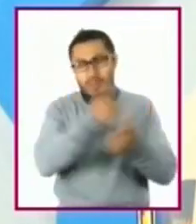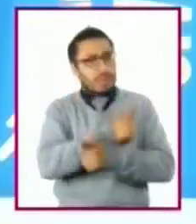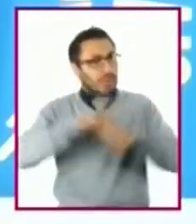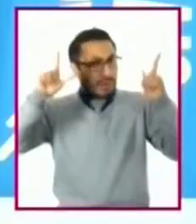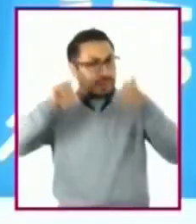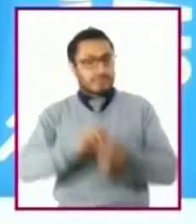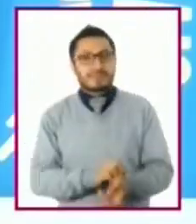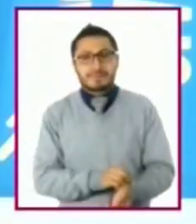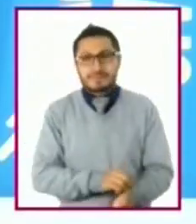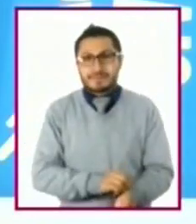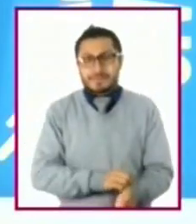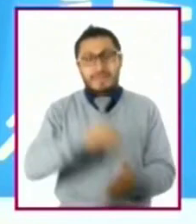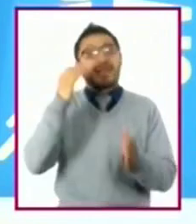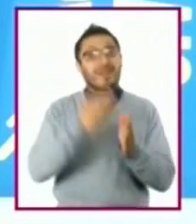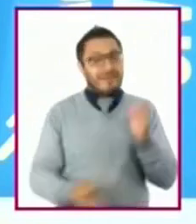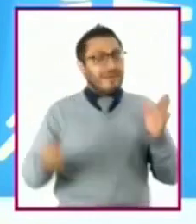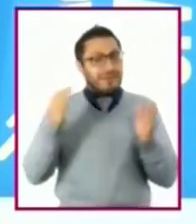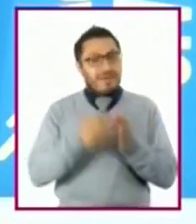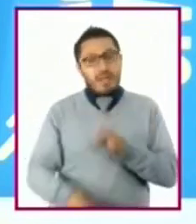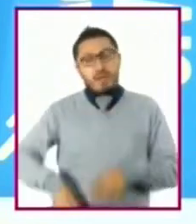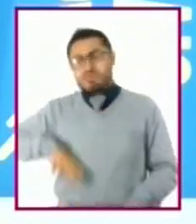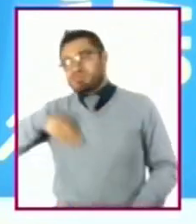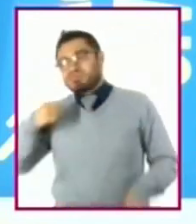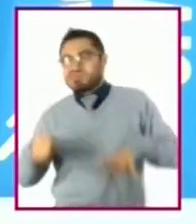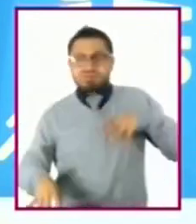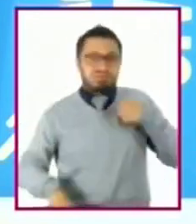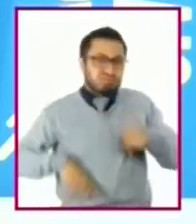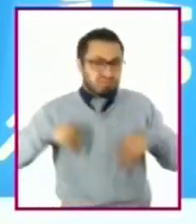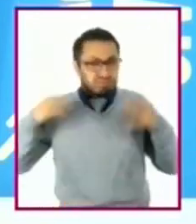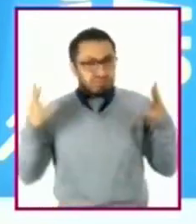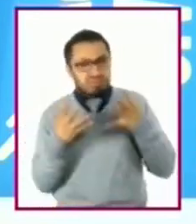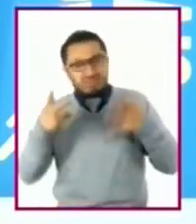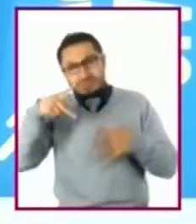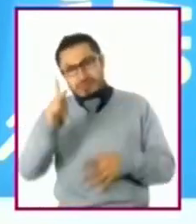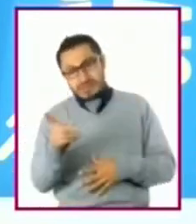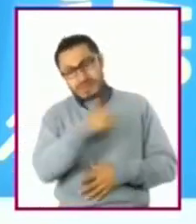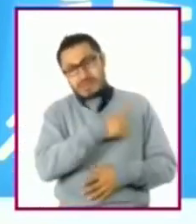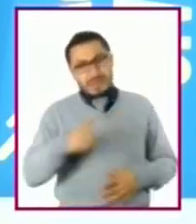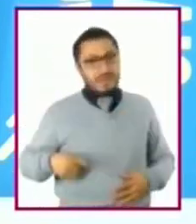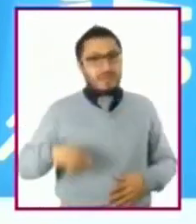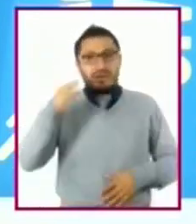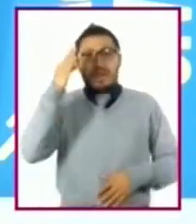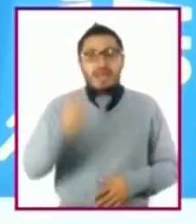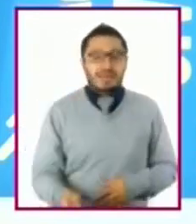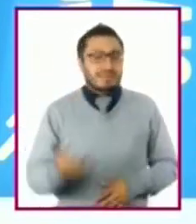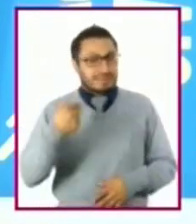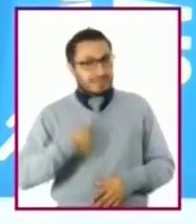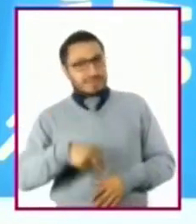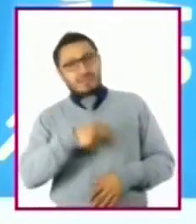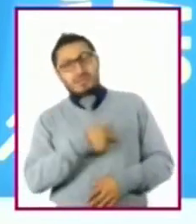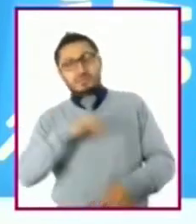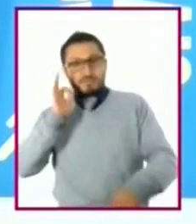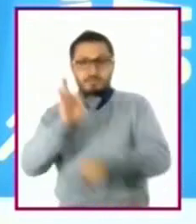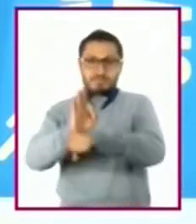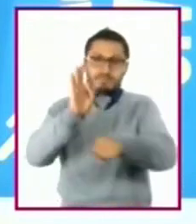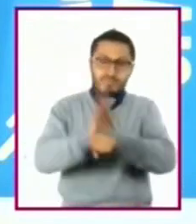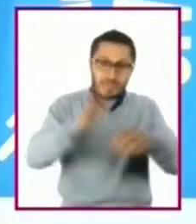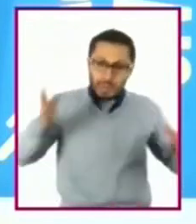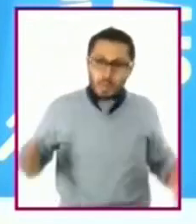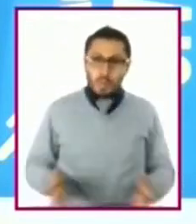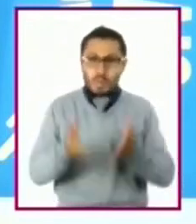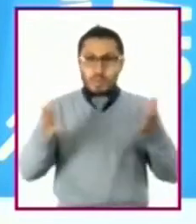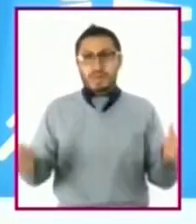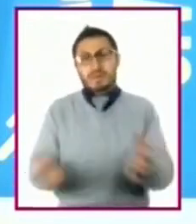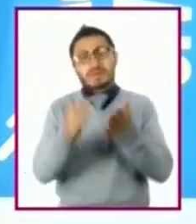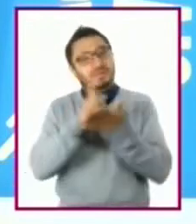libremente. Queda mucho aún por hacer, por lo que debemos asumir nuestro papel en la historia a través de la defensa y promoción de